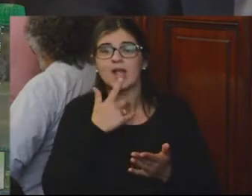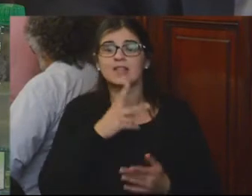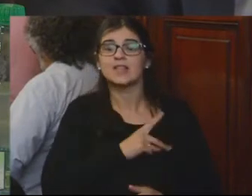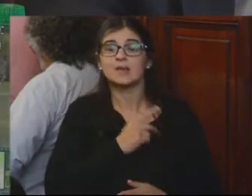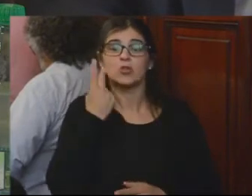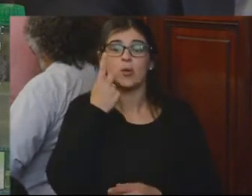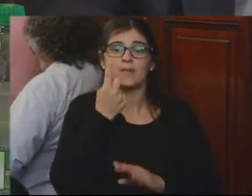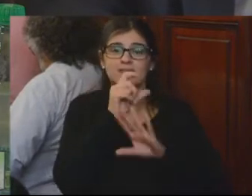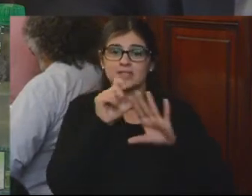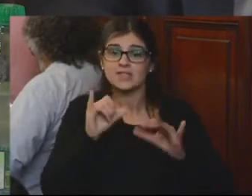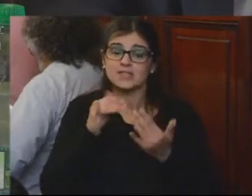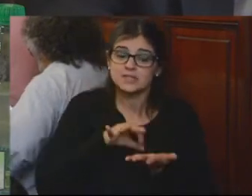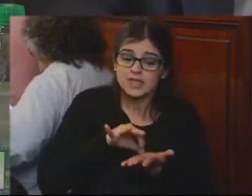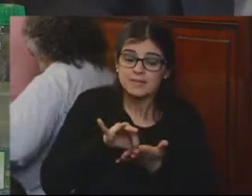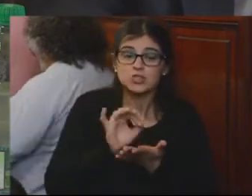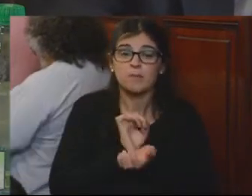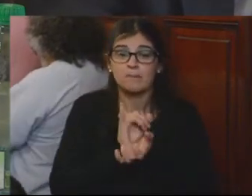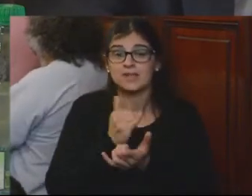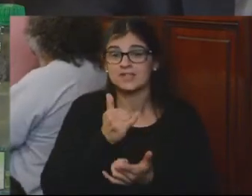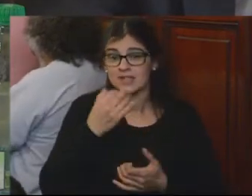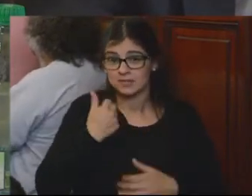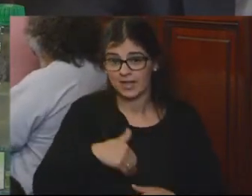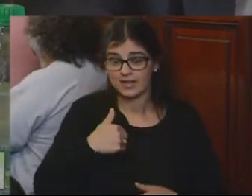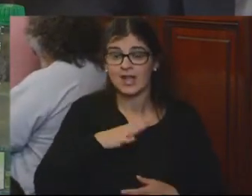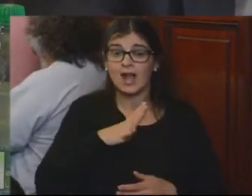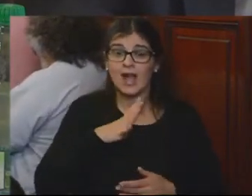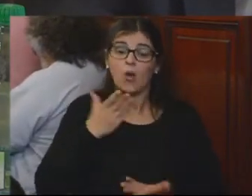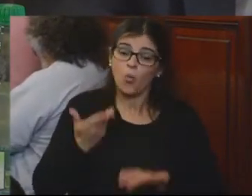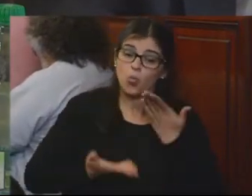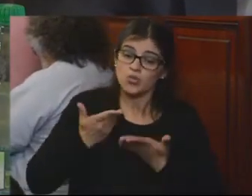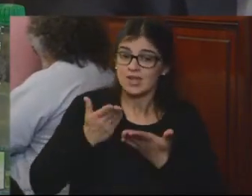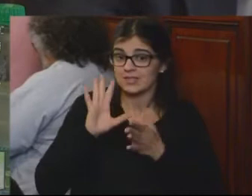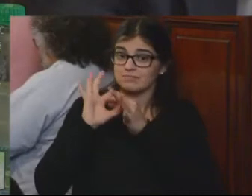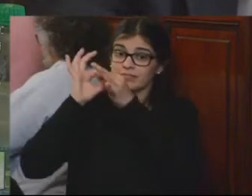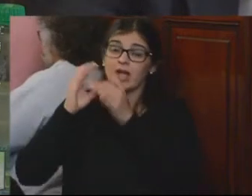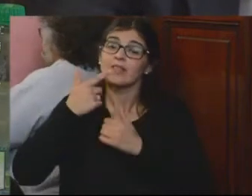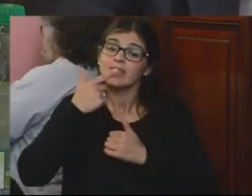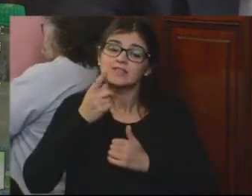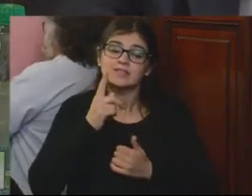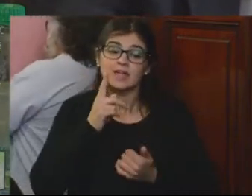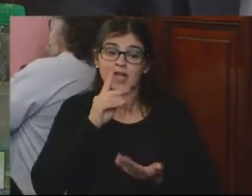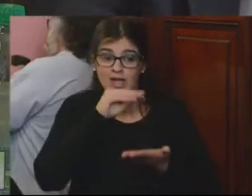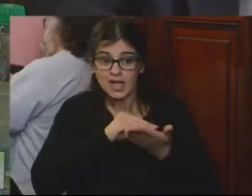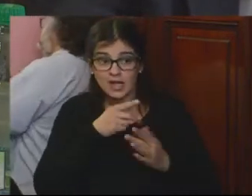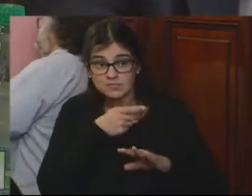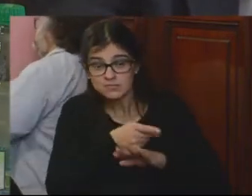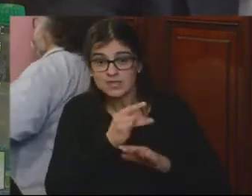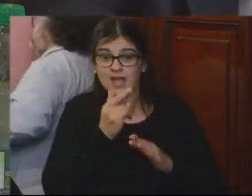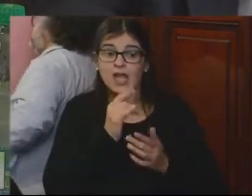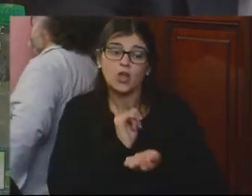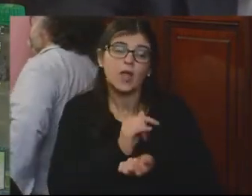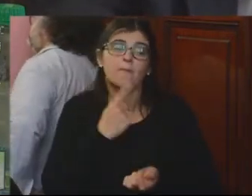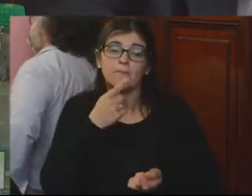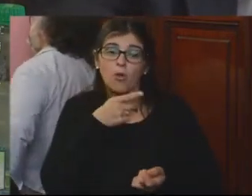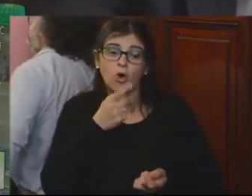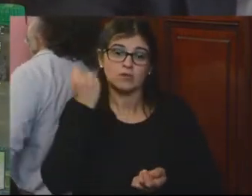2016 el servicio penitenciario federal que depende del ministerio de justicia dispuso que los detenidos procesados y condenados por delitos